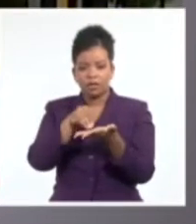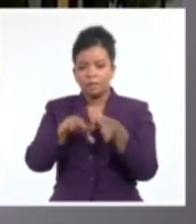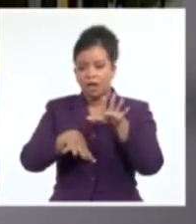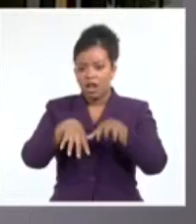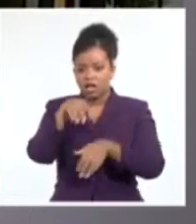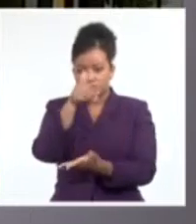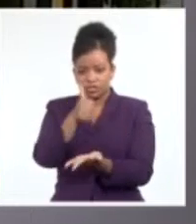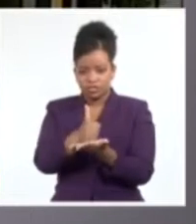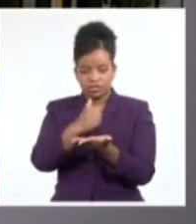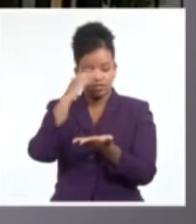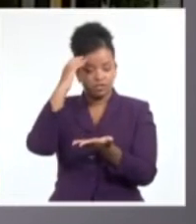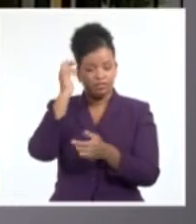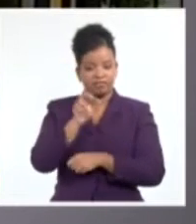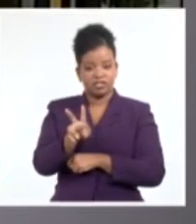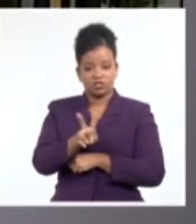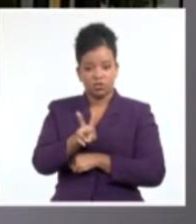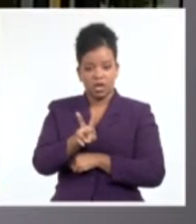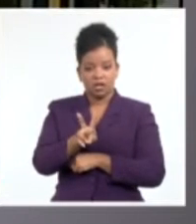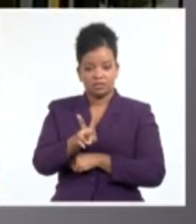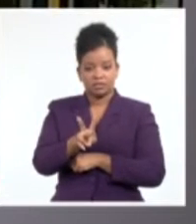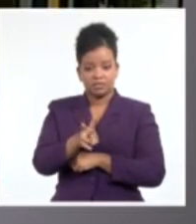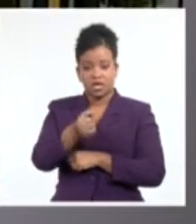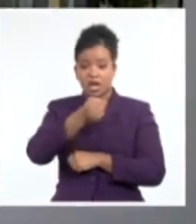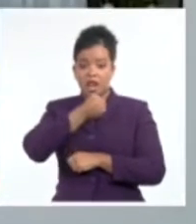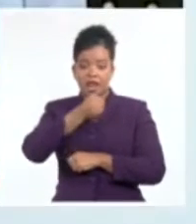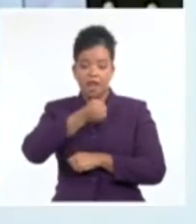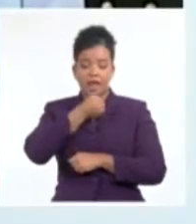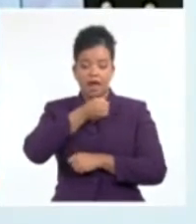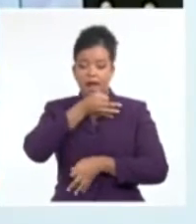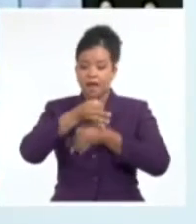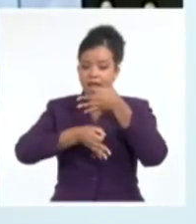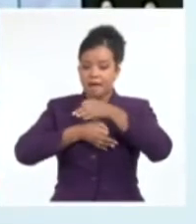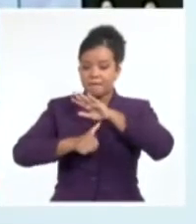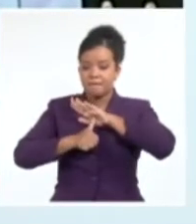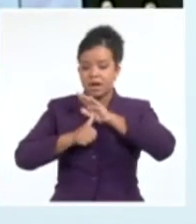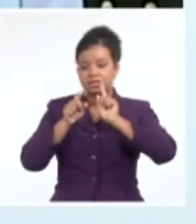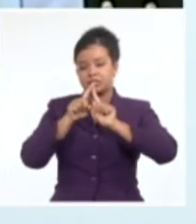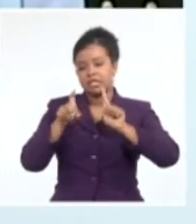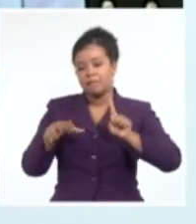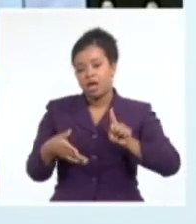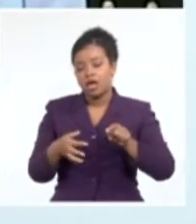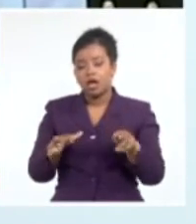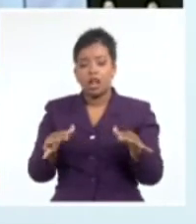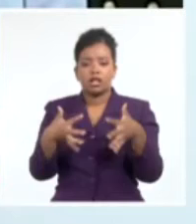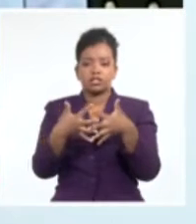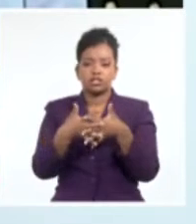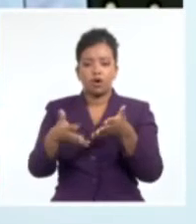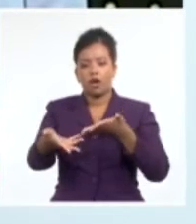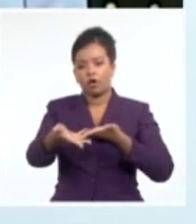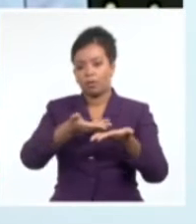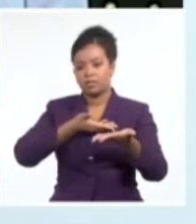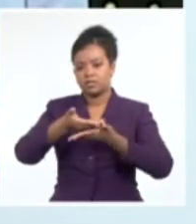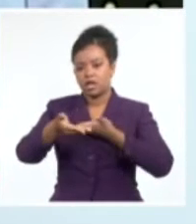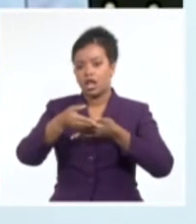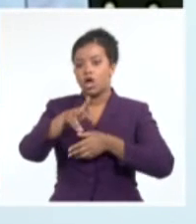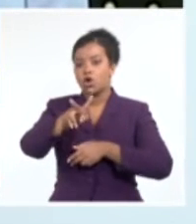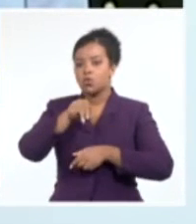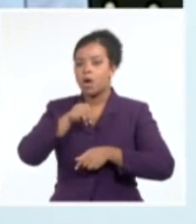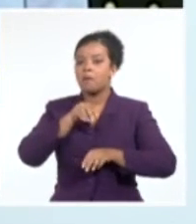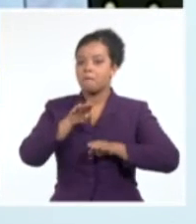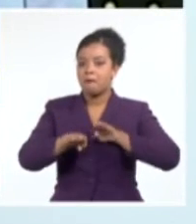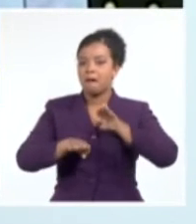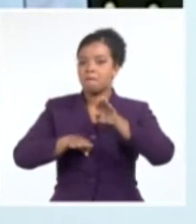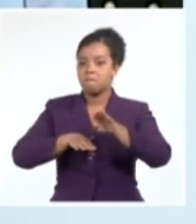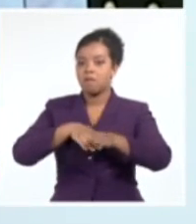gobierno bolivariano. En conferencia de prensa, Maduro confirmó que se abordaron temas como las relaciones comerciales, los nuevos pasos de la apertura de la